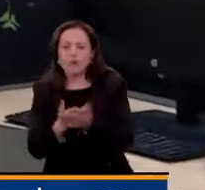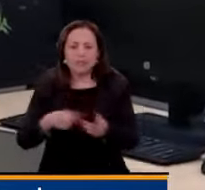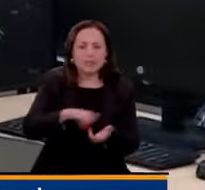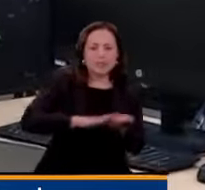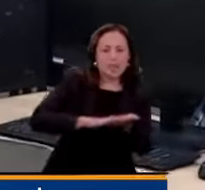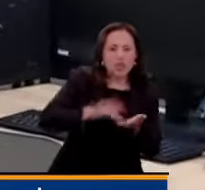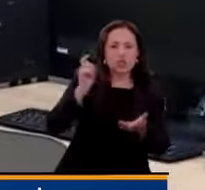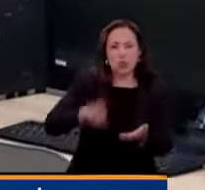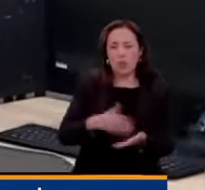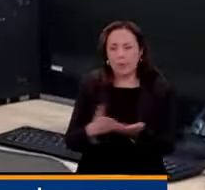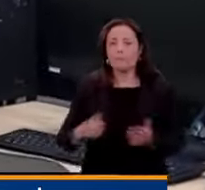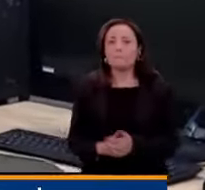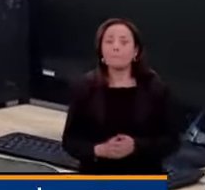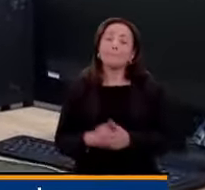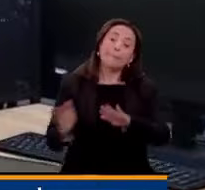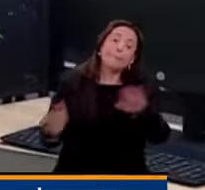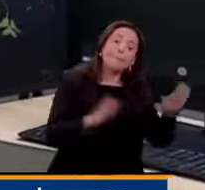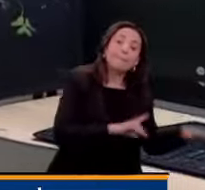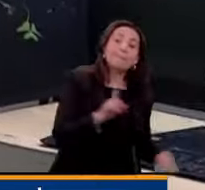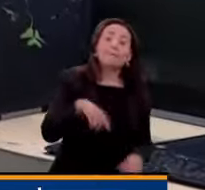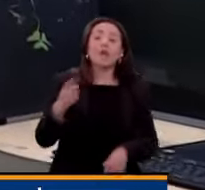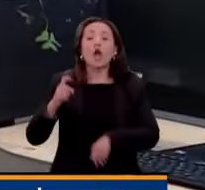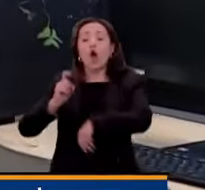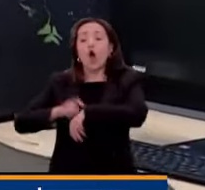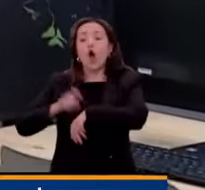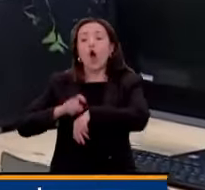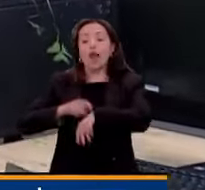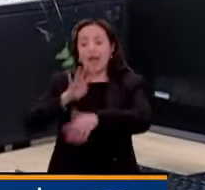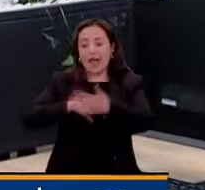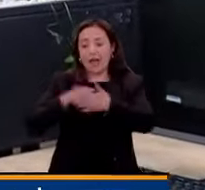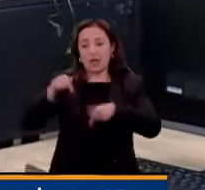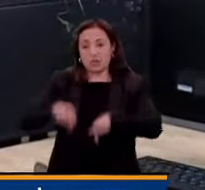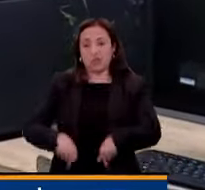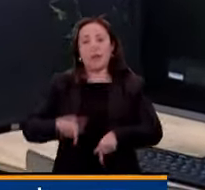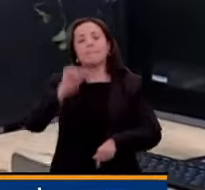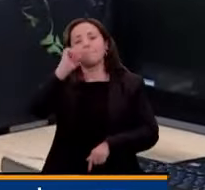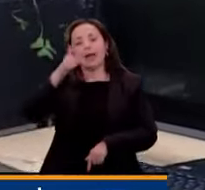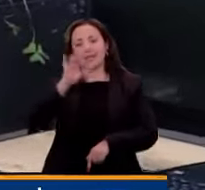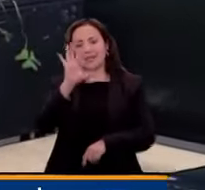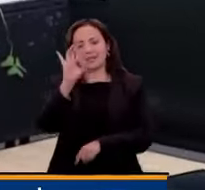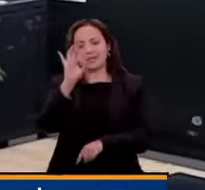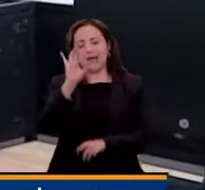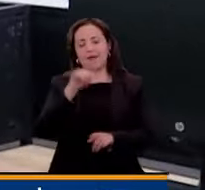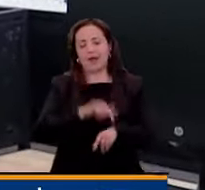esas dificultades. En el caso del horario de este punto será mañana sábado